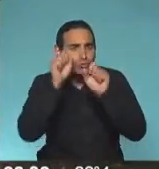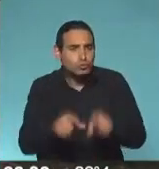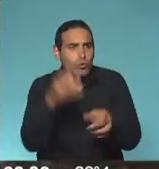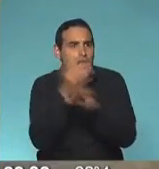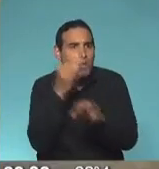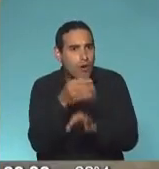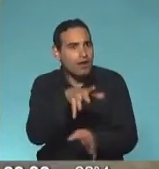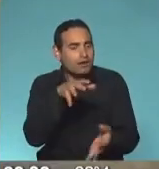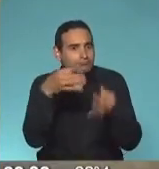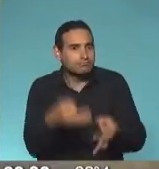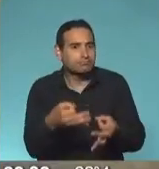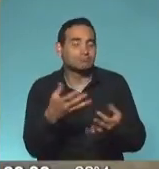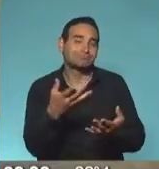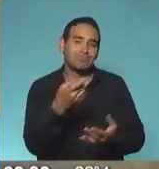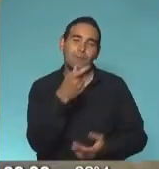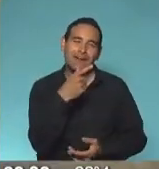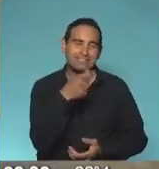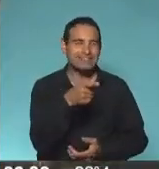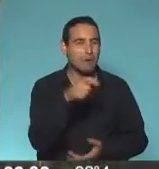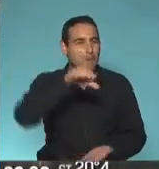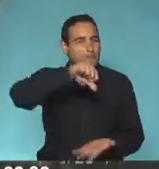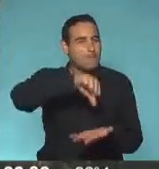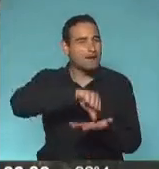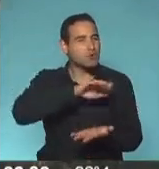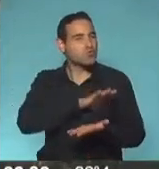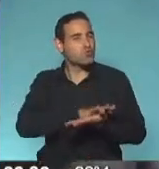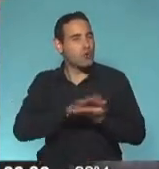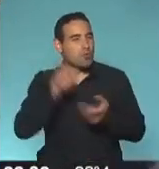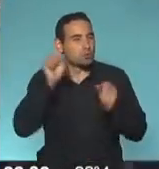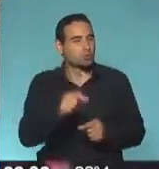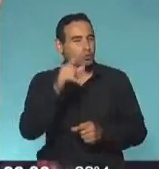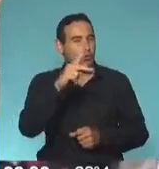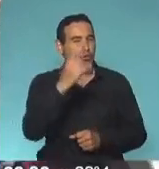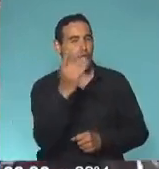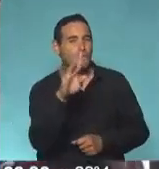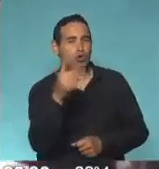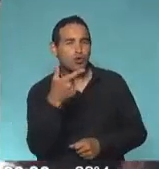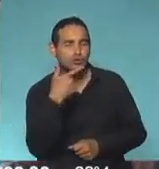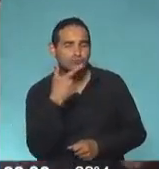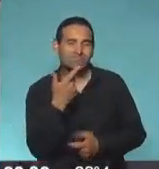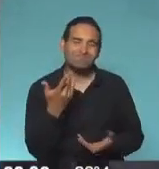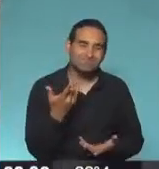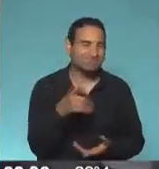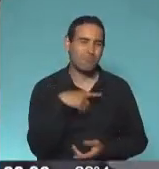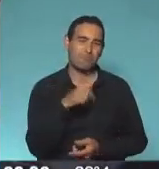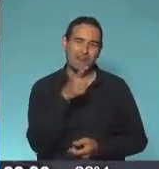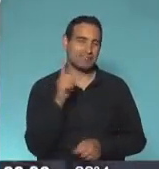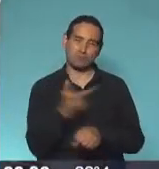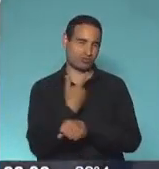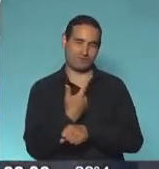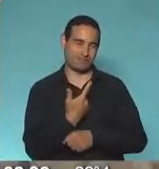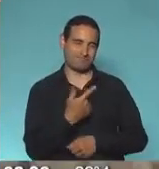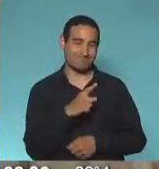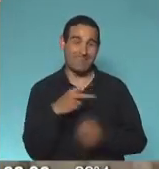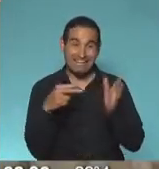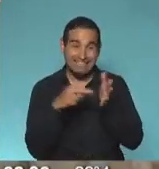etcétera. A mí me parece que la idea de un Estado kurdo, yo sé que es políticamente correcto lo voy a decir, en Siria es imposible. ¿Sabes?